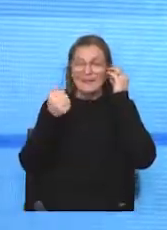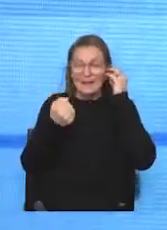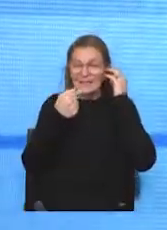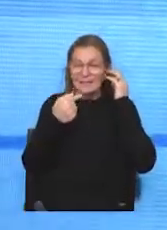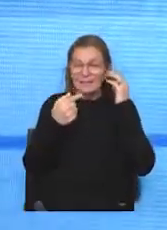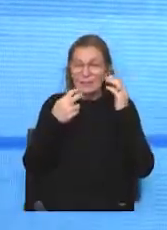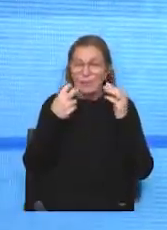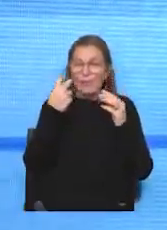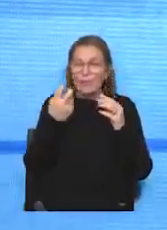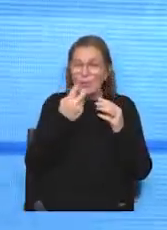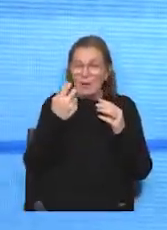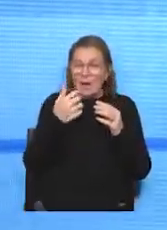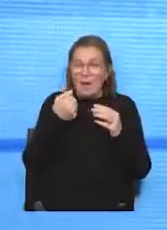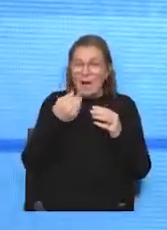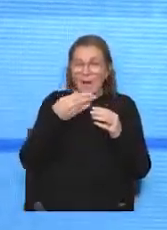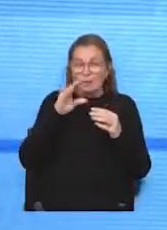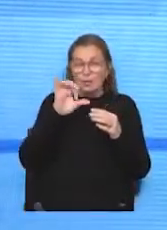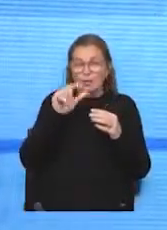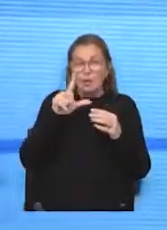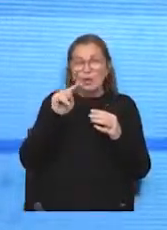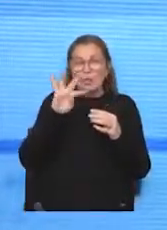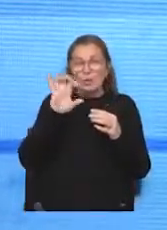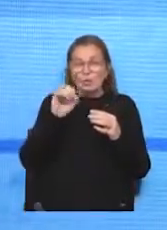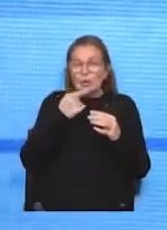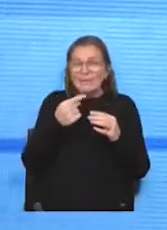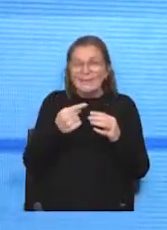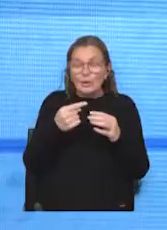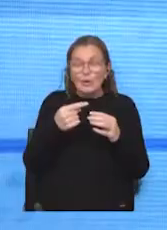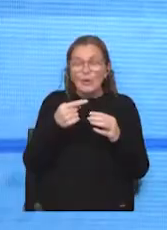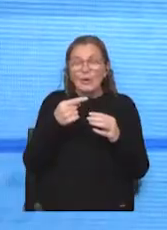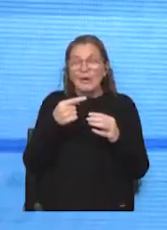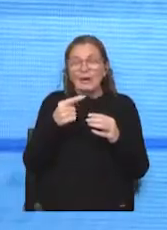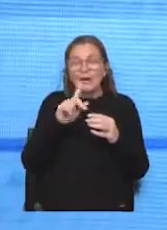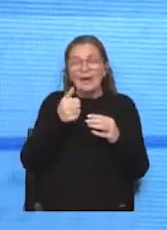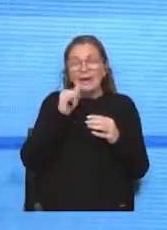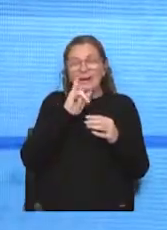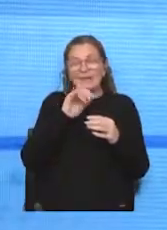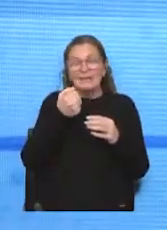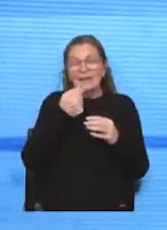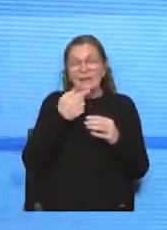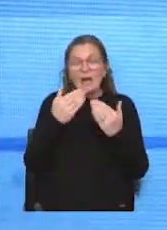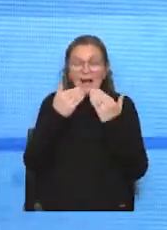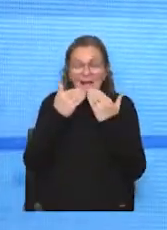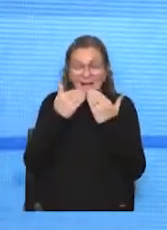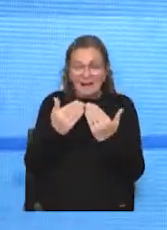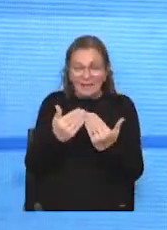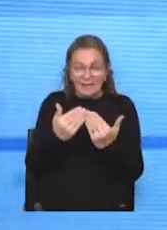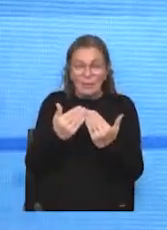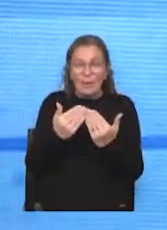Búsqueda del absoluto para hacer 100 años de soledad de honoro al saac y Gabriel García Márquez le dice agradezco